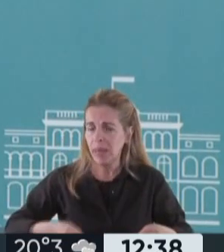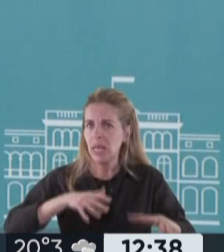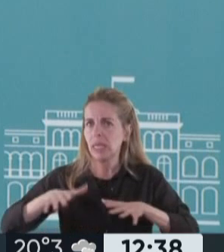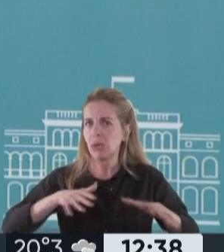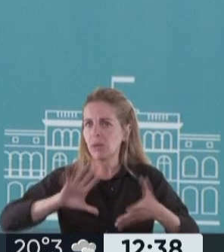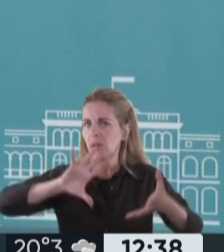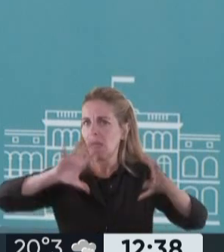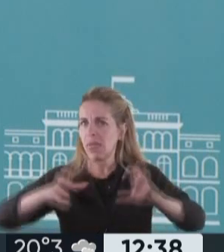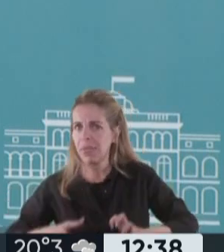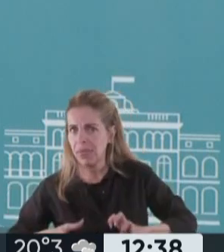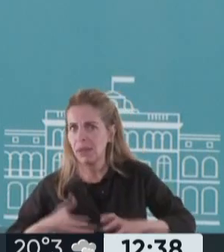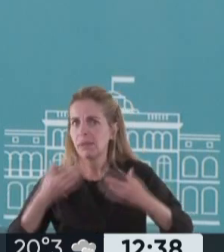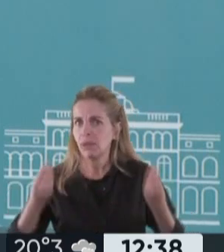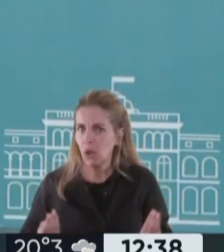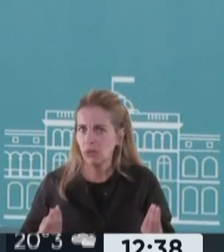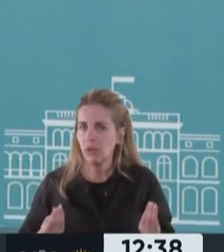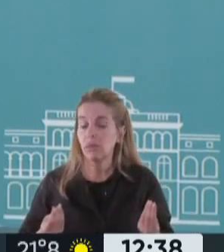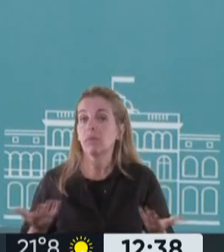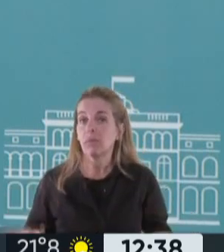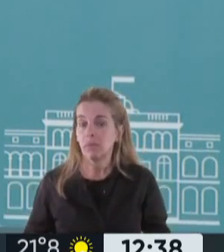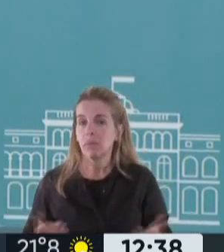¿O qué era el reperfilamiento?